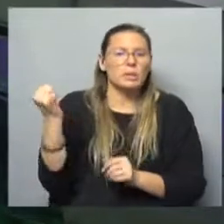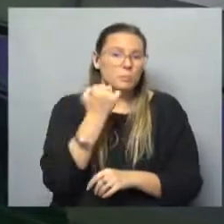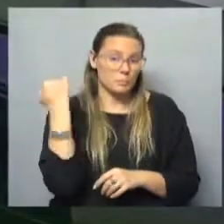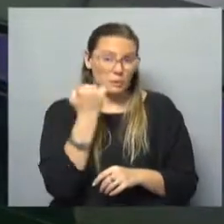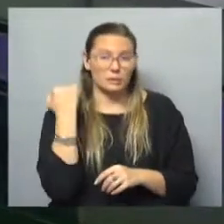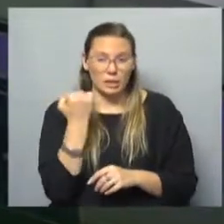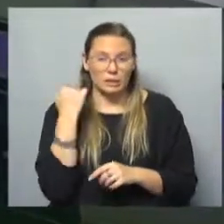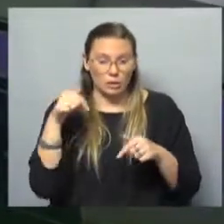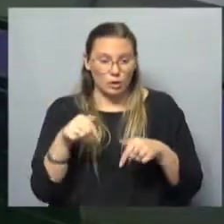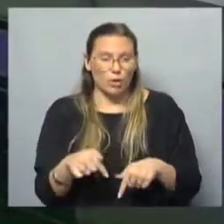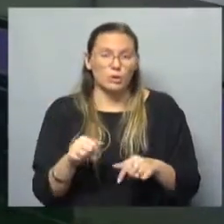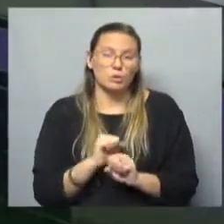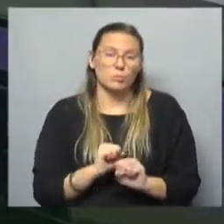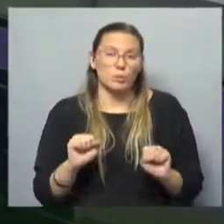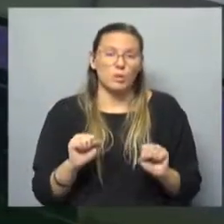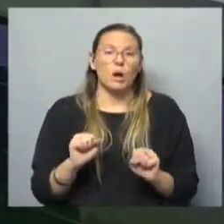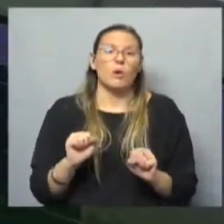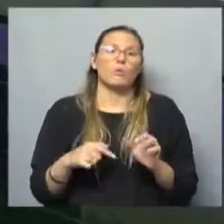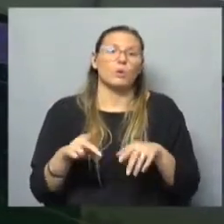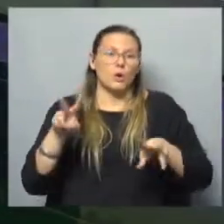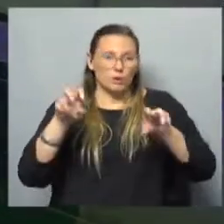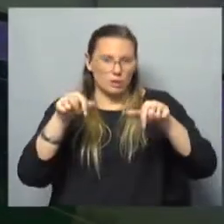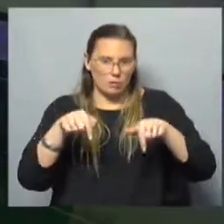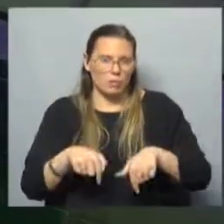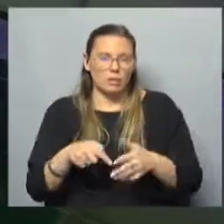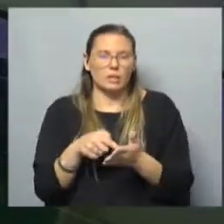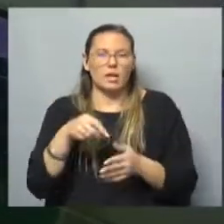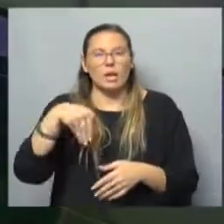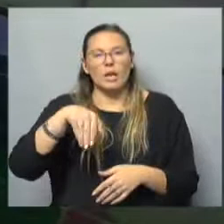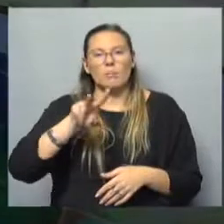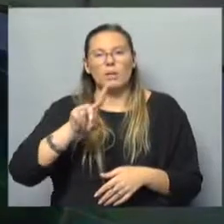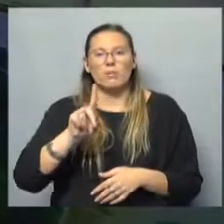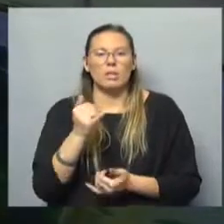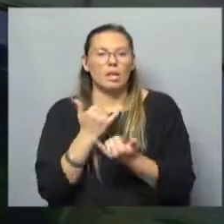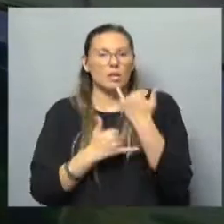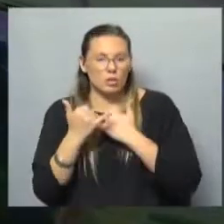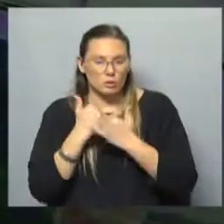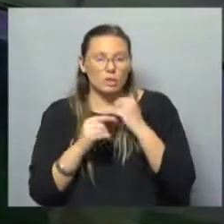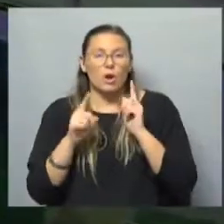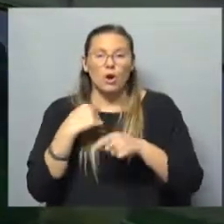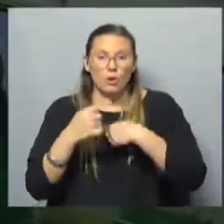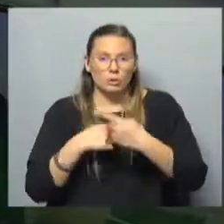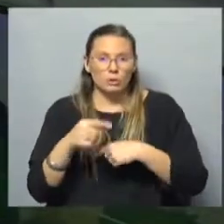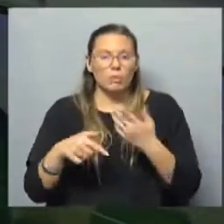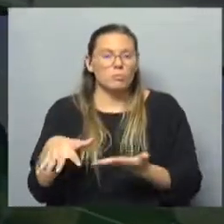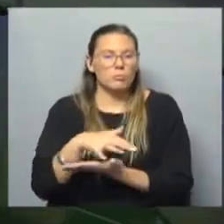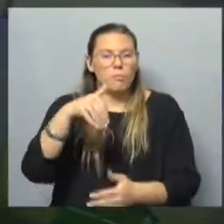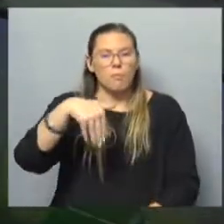importante que se dio hoy, así que este será uno de los grandes temas de la edición central de MB Noticias. Seguimos con el caso Marcet.